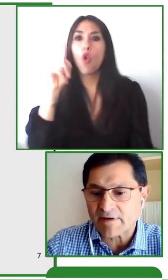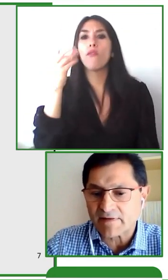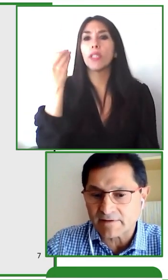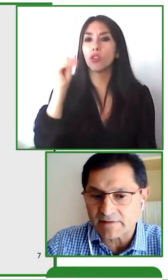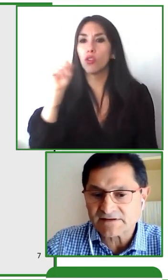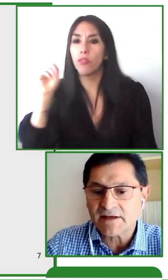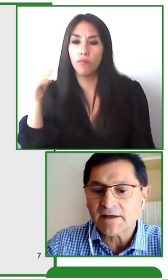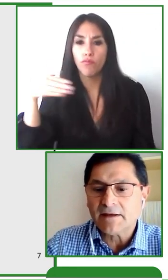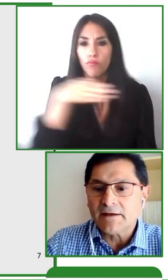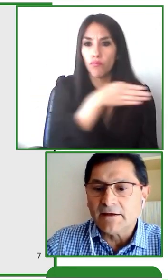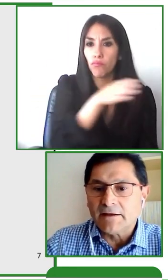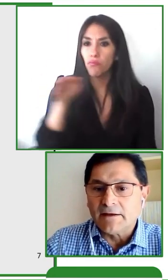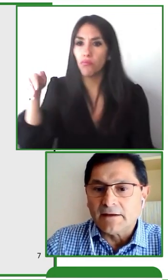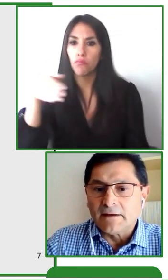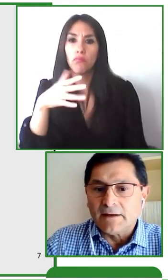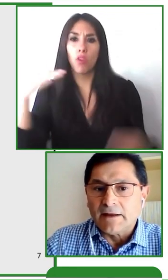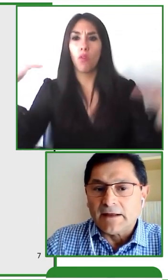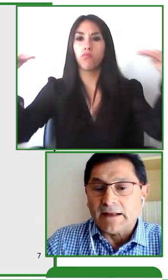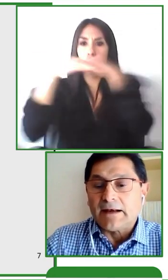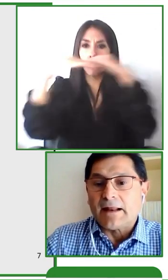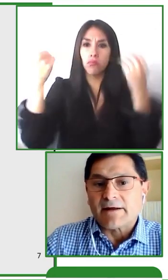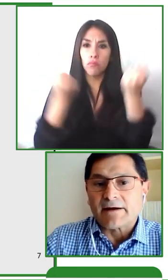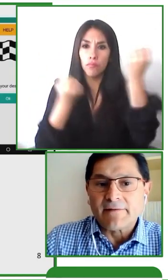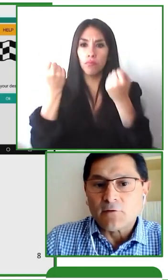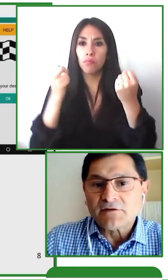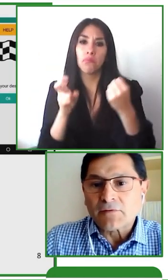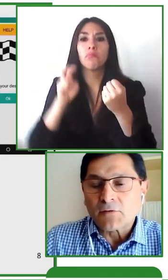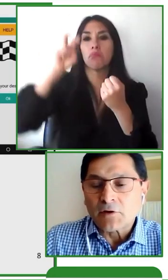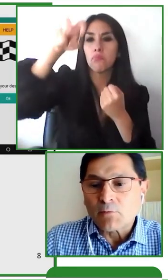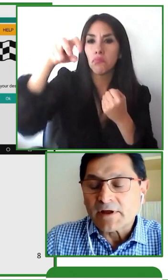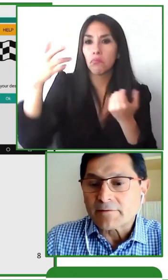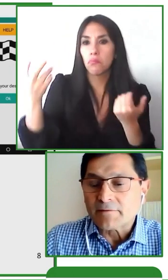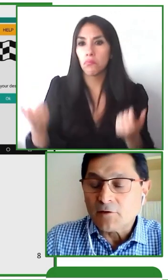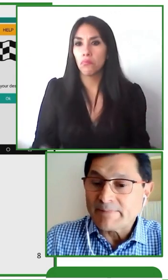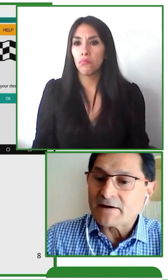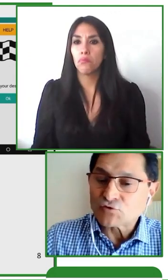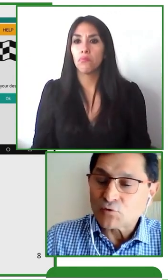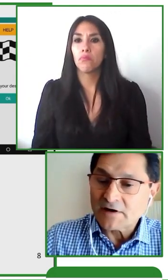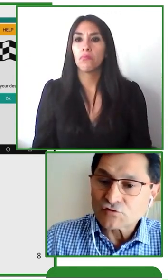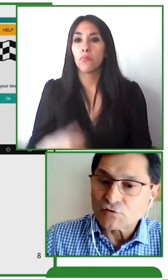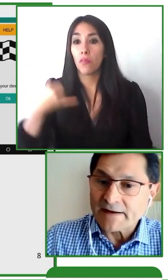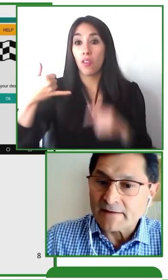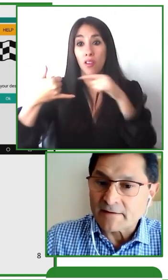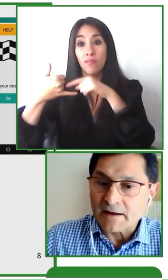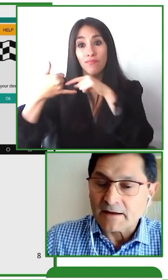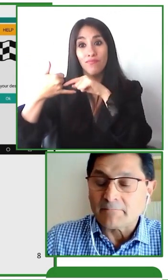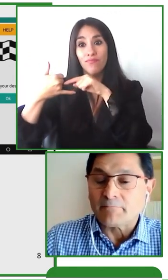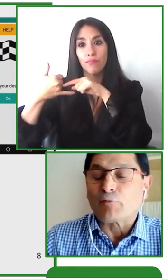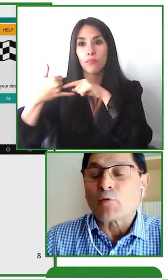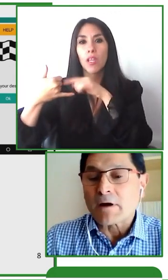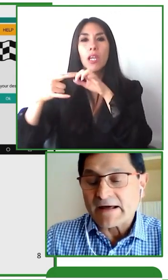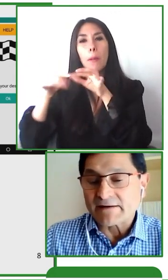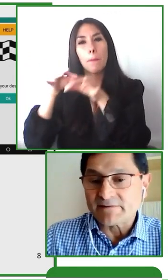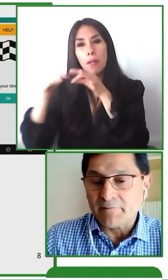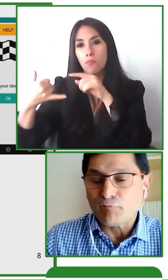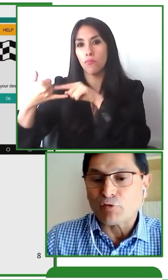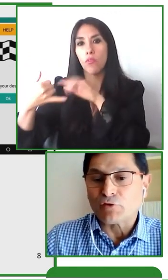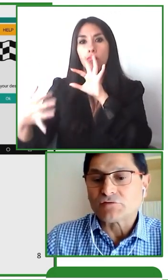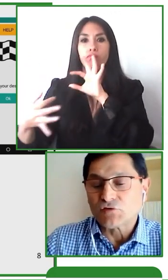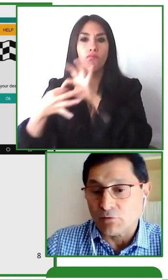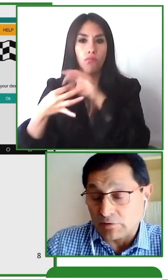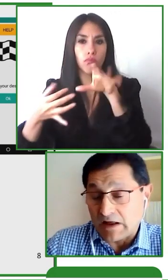a sus capacidades. La barrera de orientación y comunicación para el usuario es superada por una